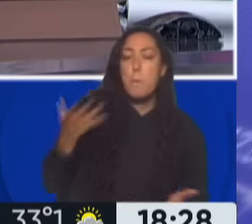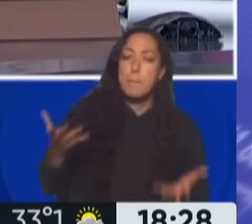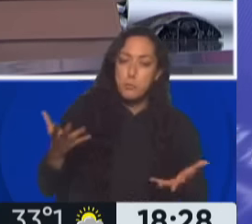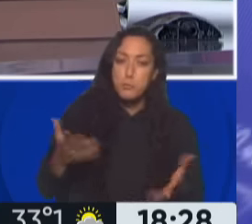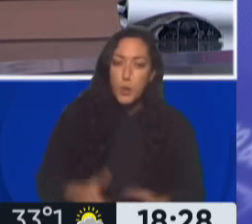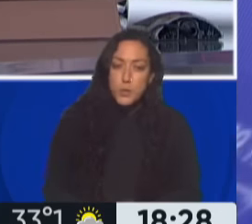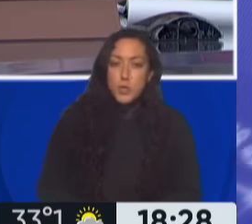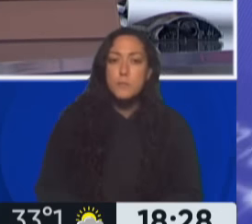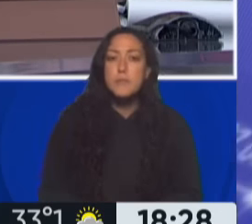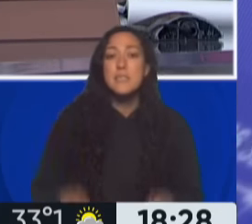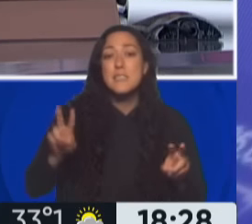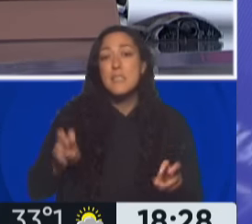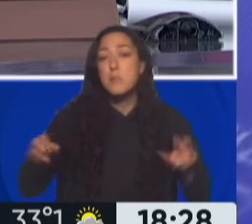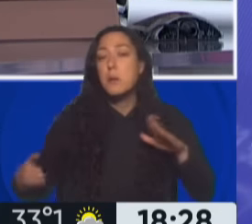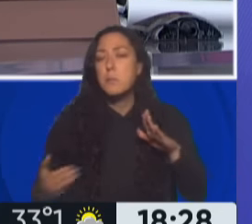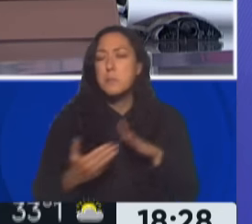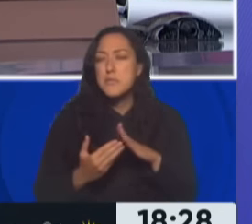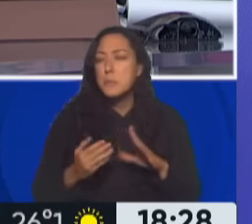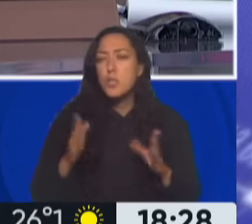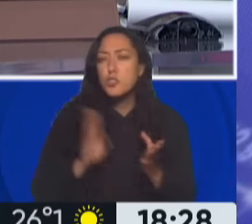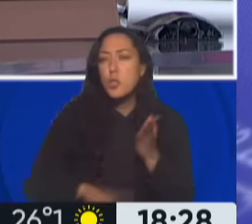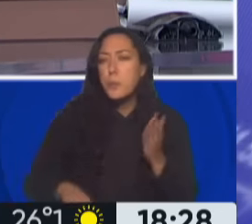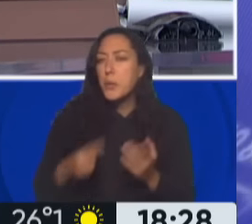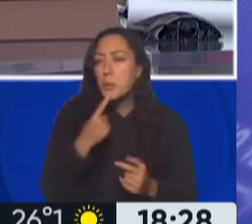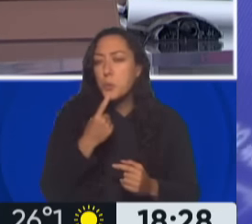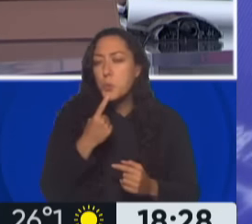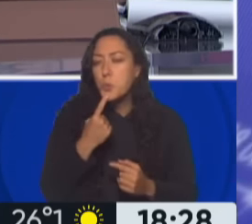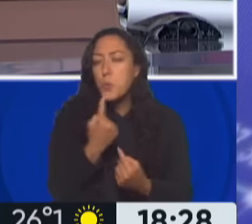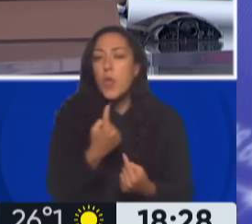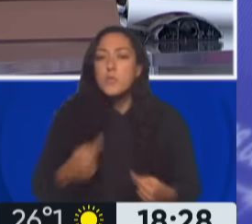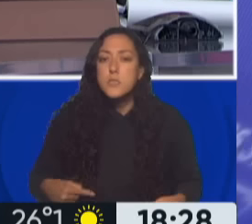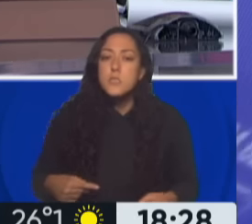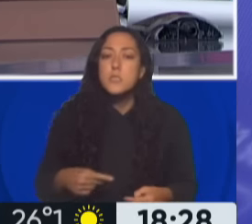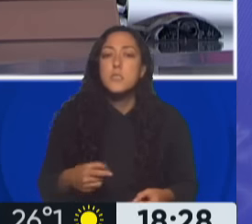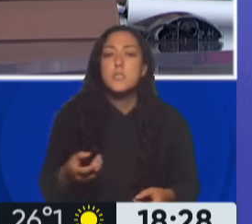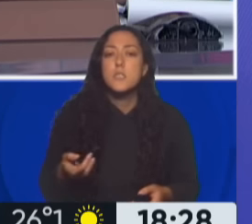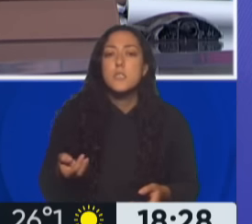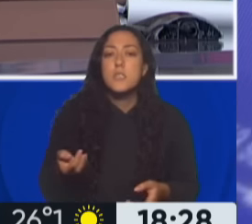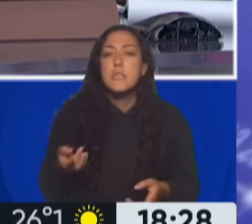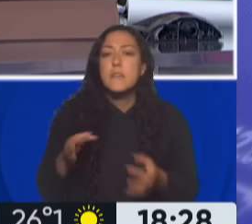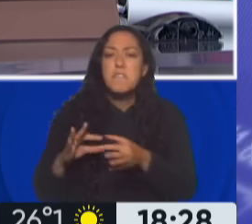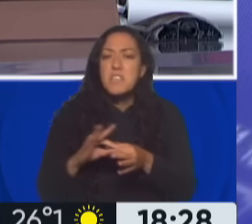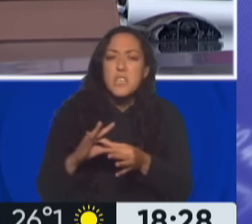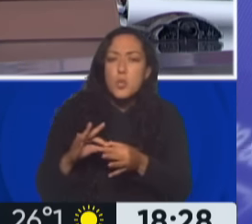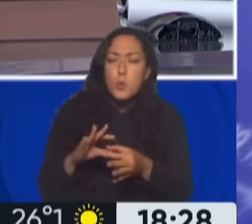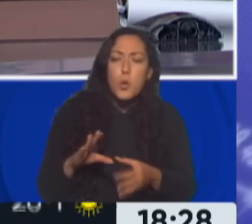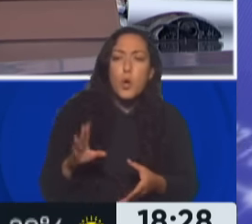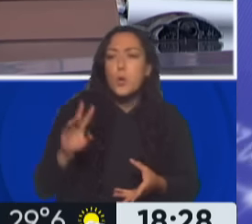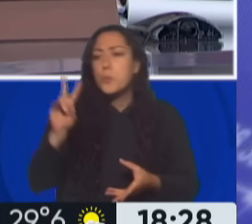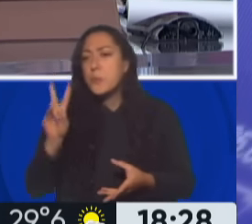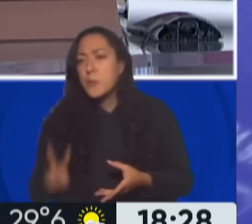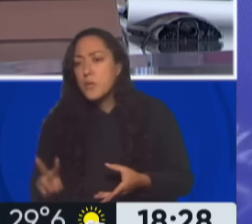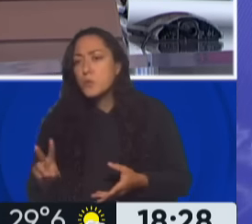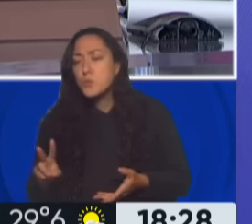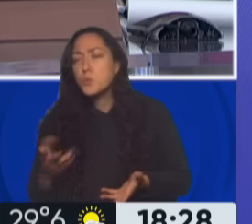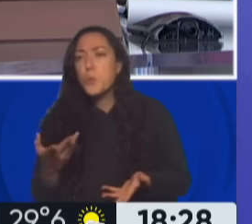la parte principal tiene que ver con todas estas dudas que venimos contando, Dani, acerca de cómo es este vínculo entre Estados Unidos y el